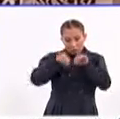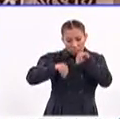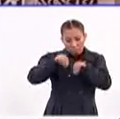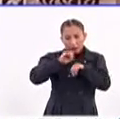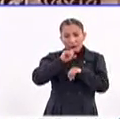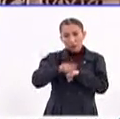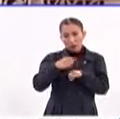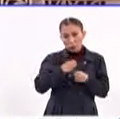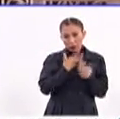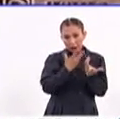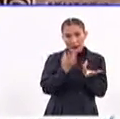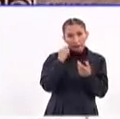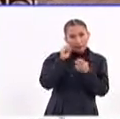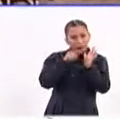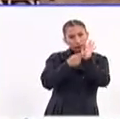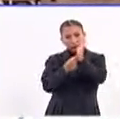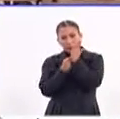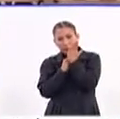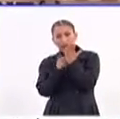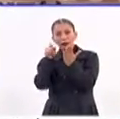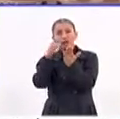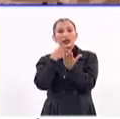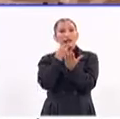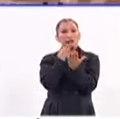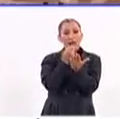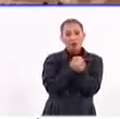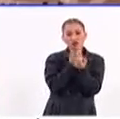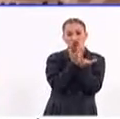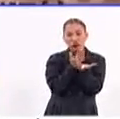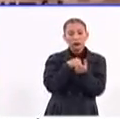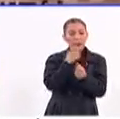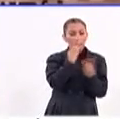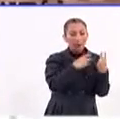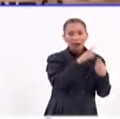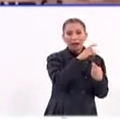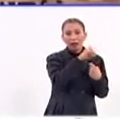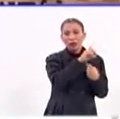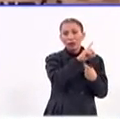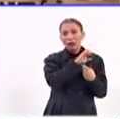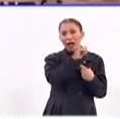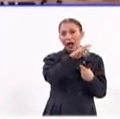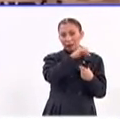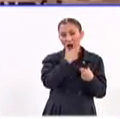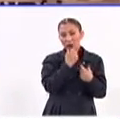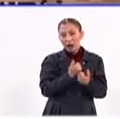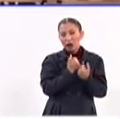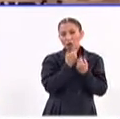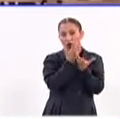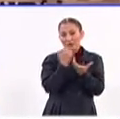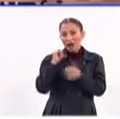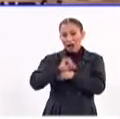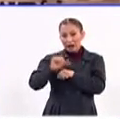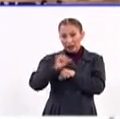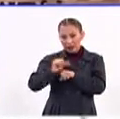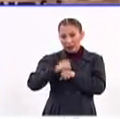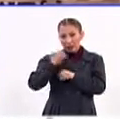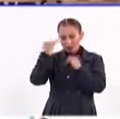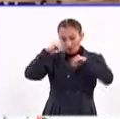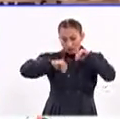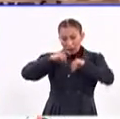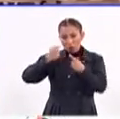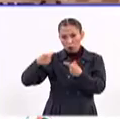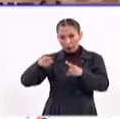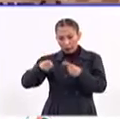también trabaja con la poesía visual y con la poesía oral. Estará también Ricardo de Armas, es un poeta argentino, también compositor